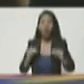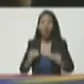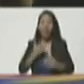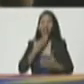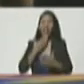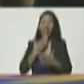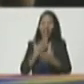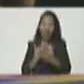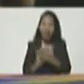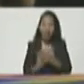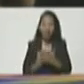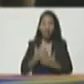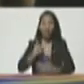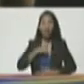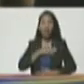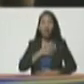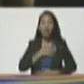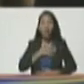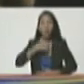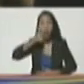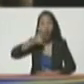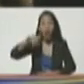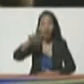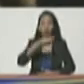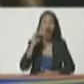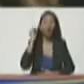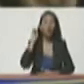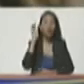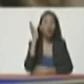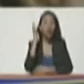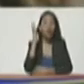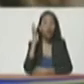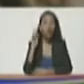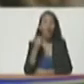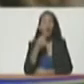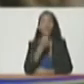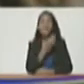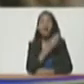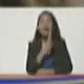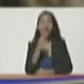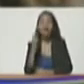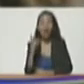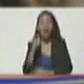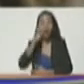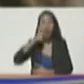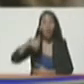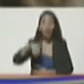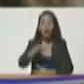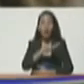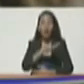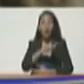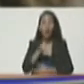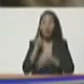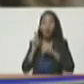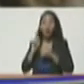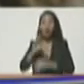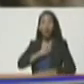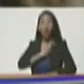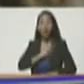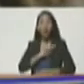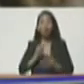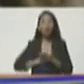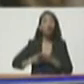de nuestro pueblo al Congreso Bicentenario de los Pueblos por su resolución